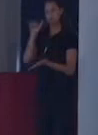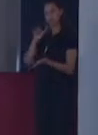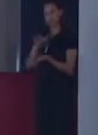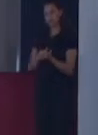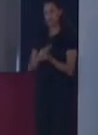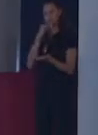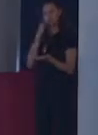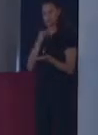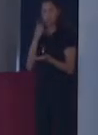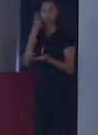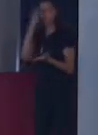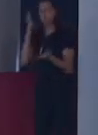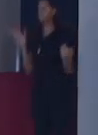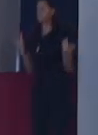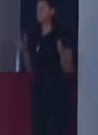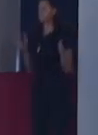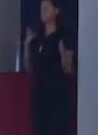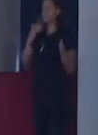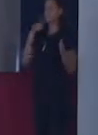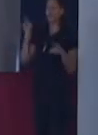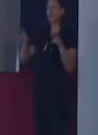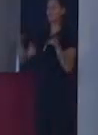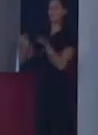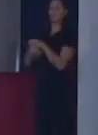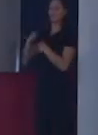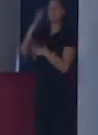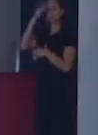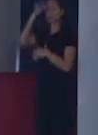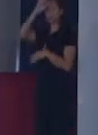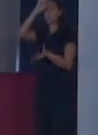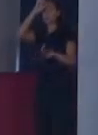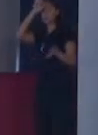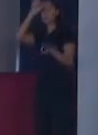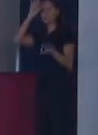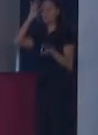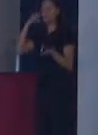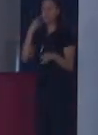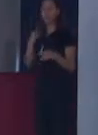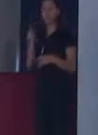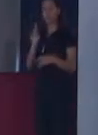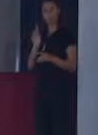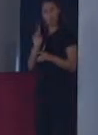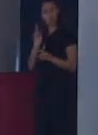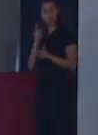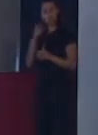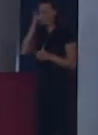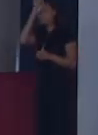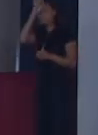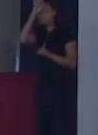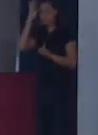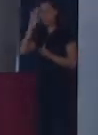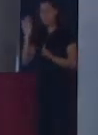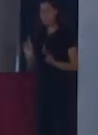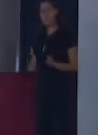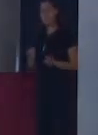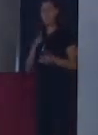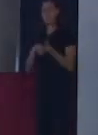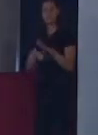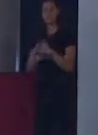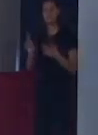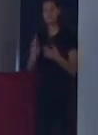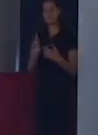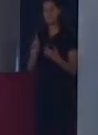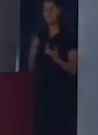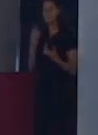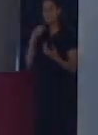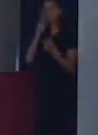también segregamos a esos otros que tal vez por ignorancia, no por falta de interés, sino por falta digamos de no reconocer a ese otro, porque